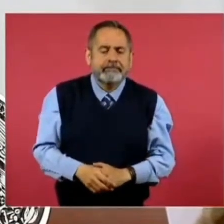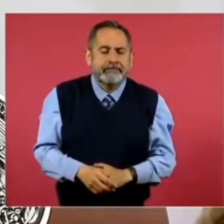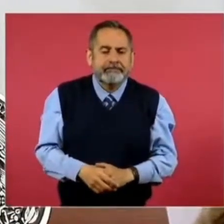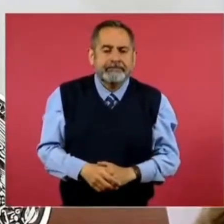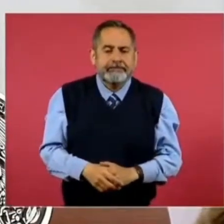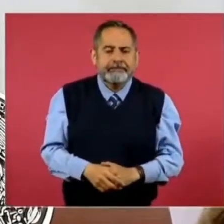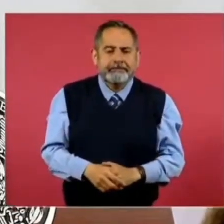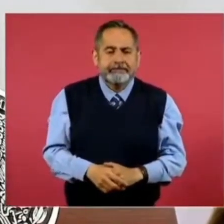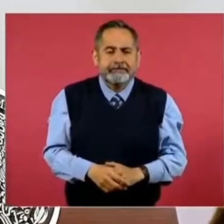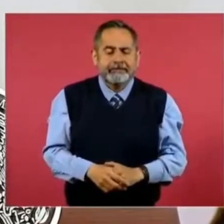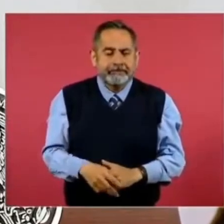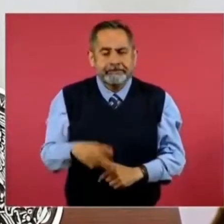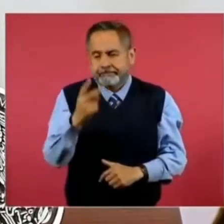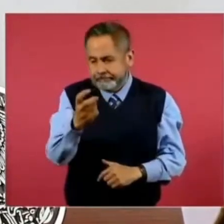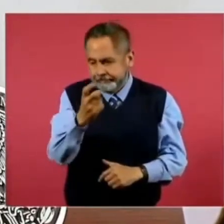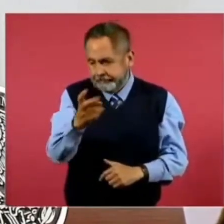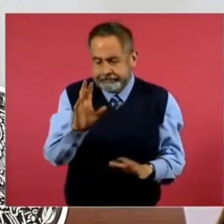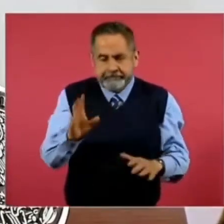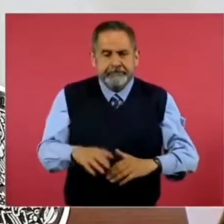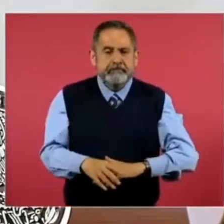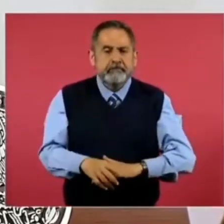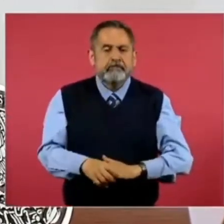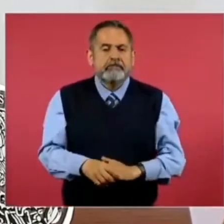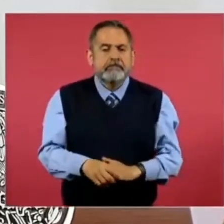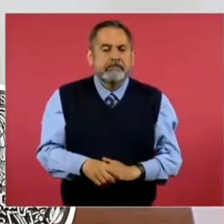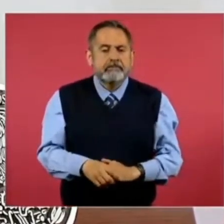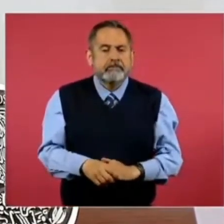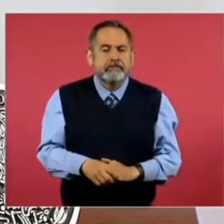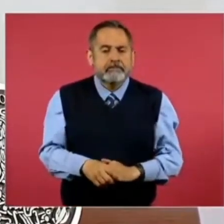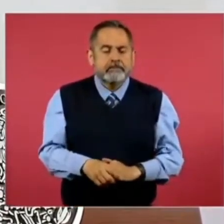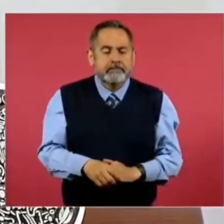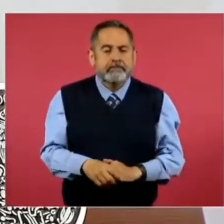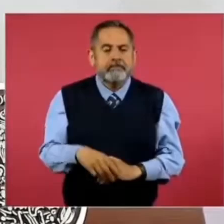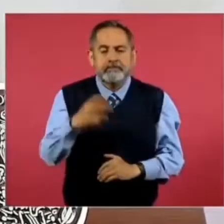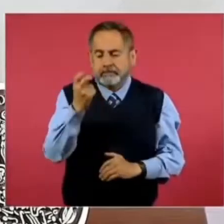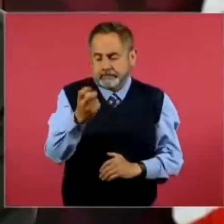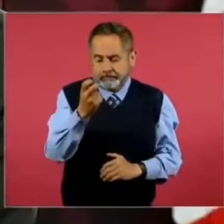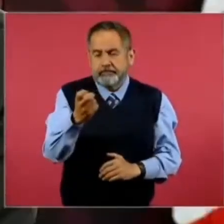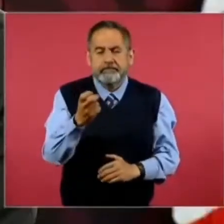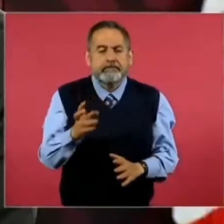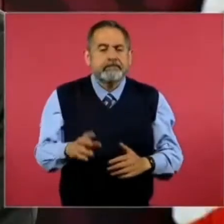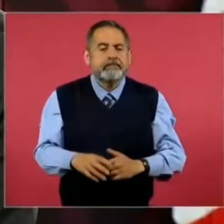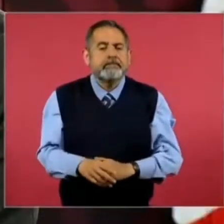Entonces, eso es lo que se está